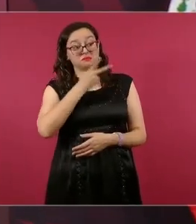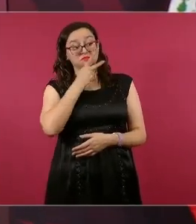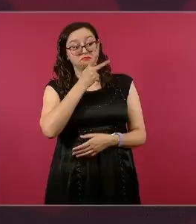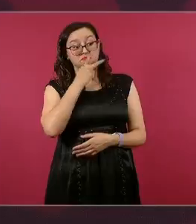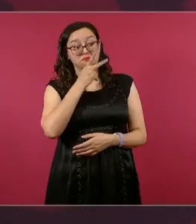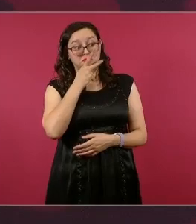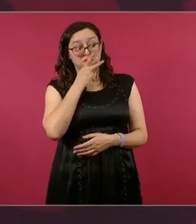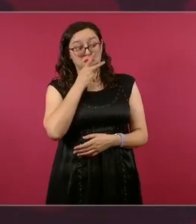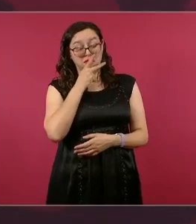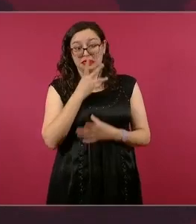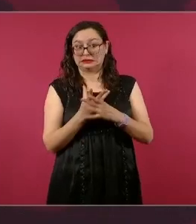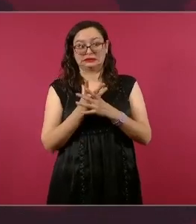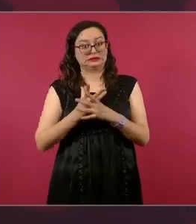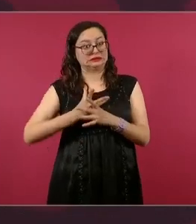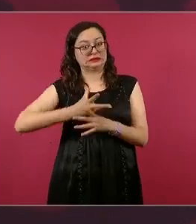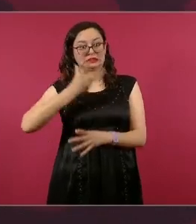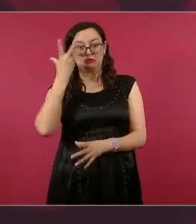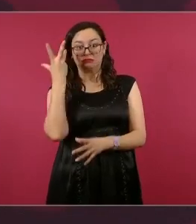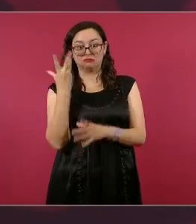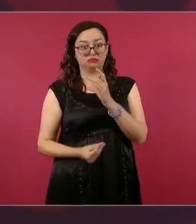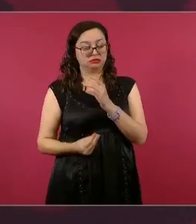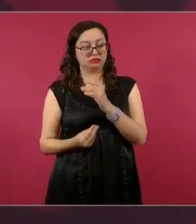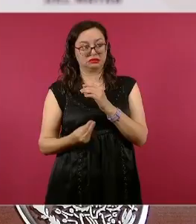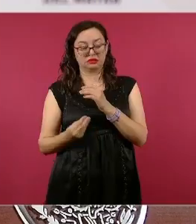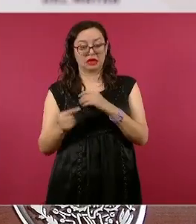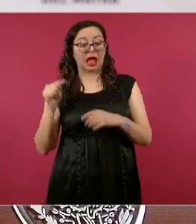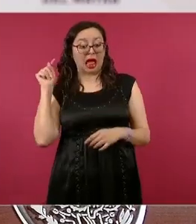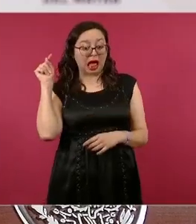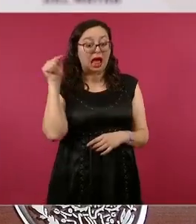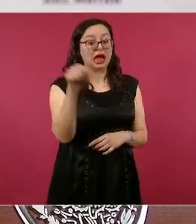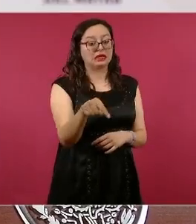cuando la persecución a la comunidad china.